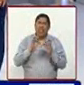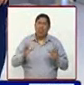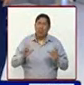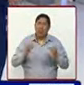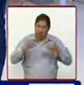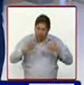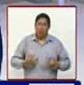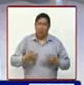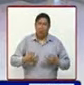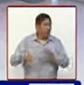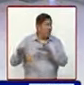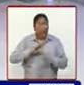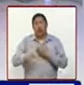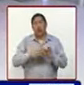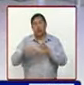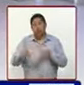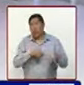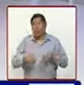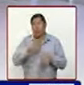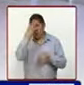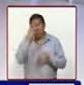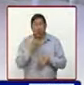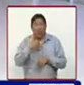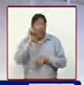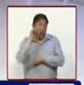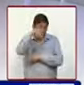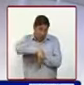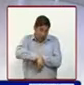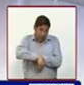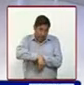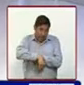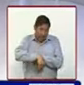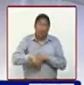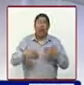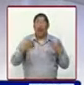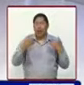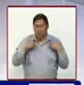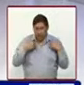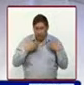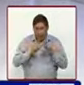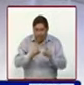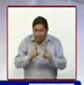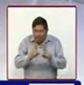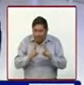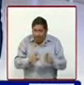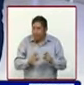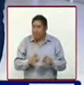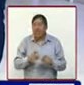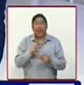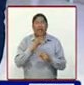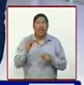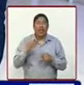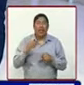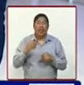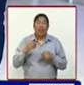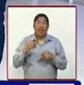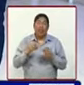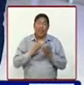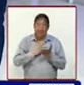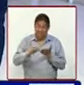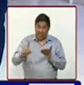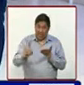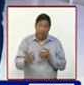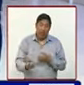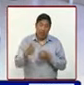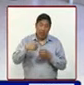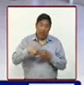hecho, donde todas las personas que durmieron noche antes en la vivienda tienen que ser censadas, y el censo de derecho,